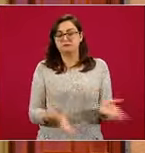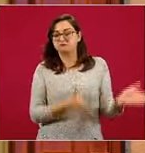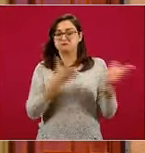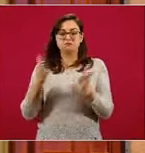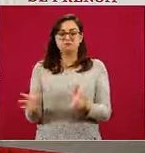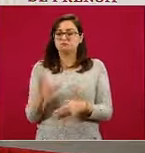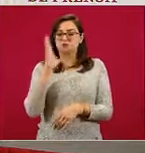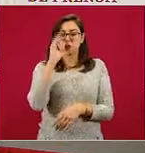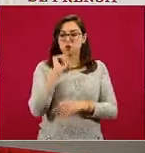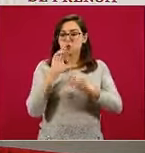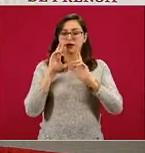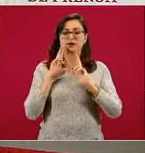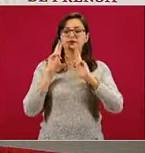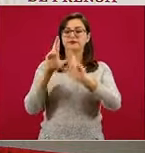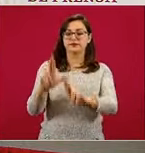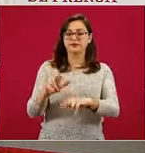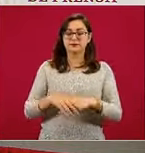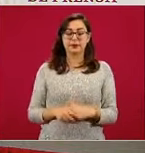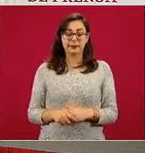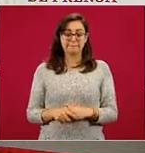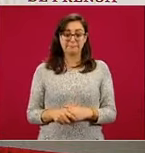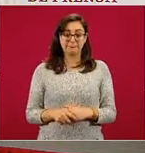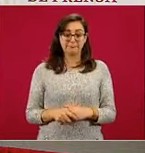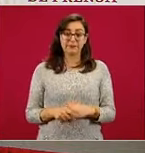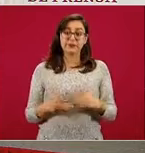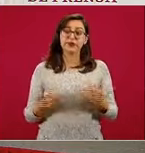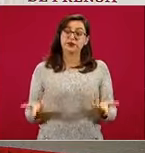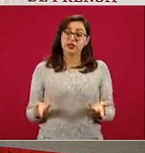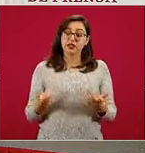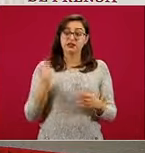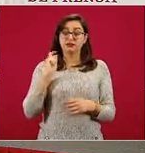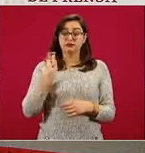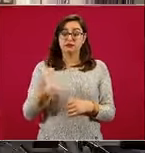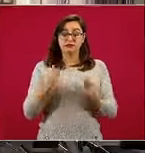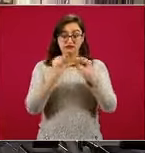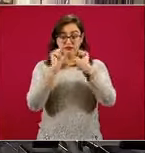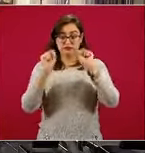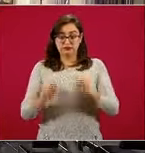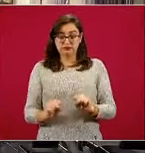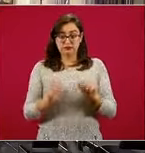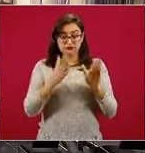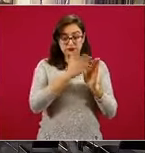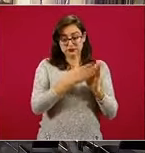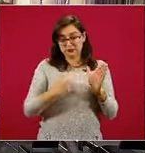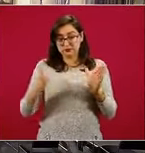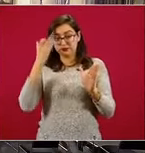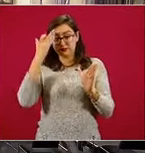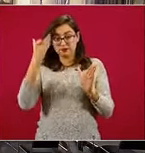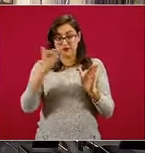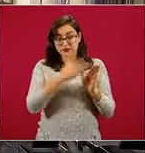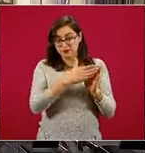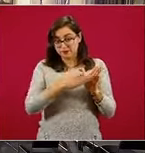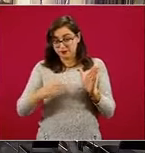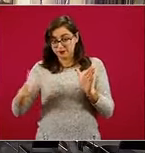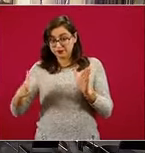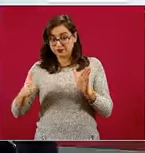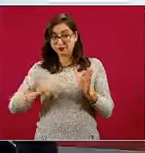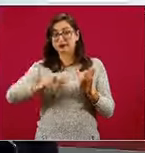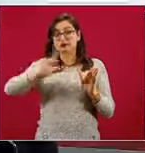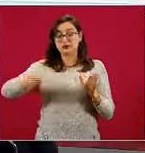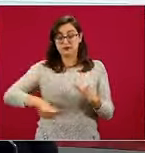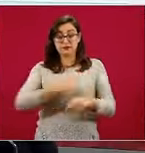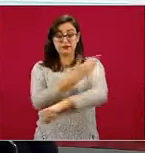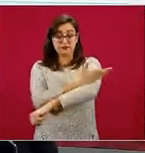automática en esta clasificación, es decir, el sistema mide una temporalidad y las que van saliendo de esa temporalidad van entrando en